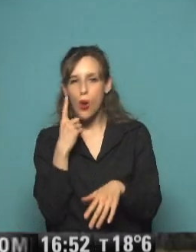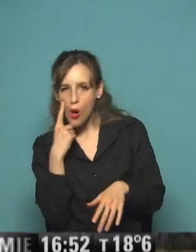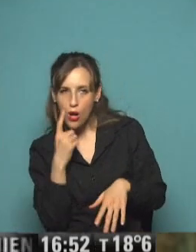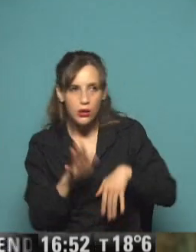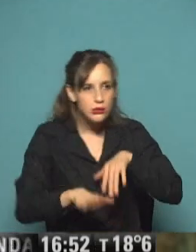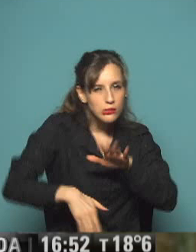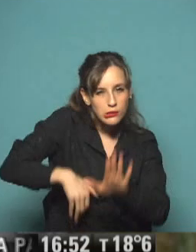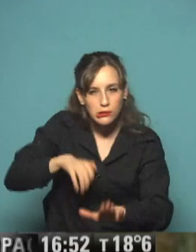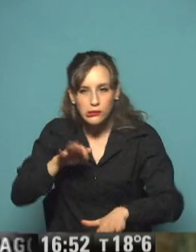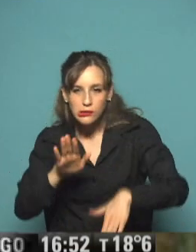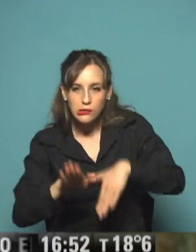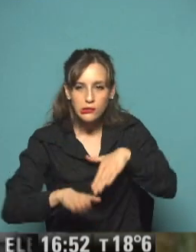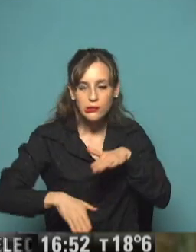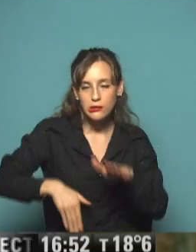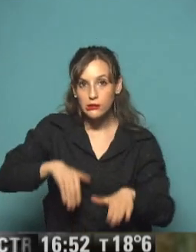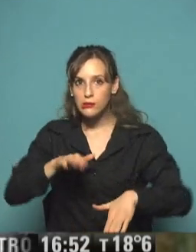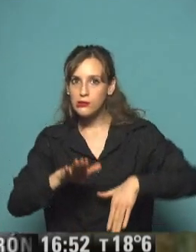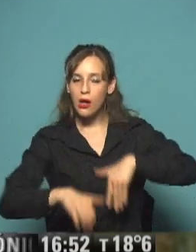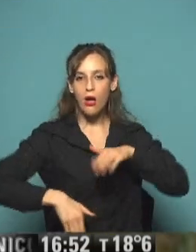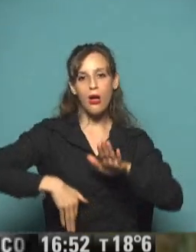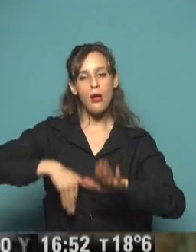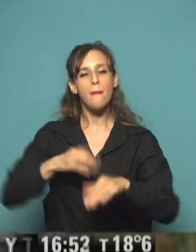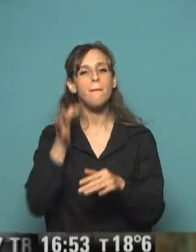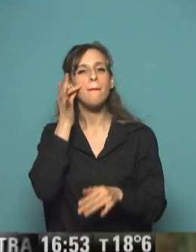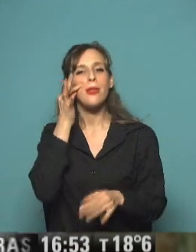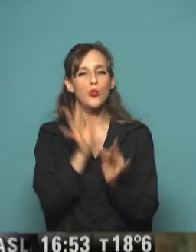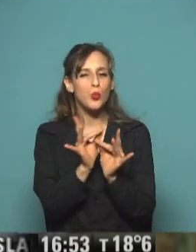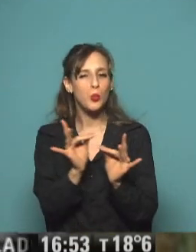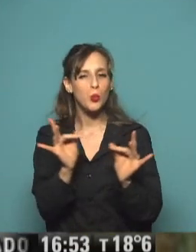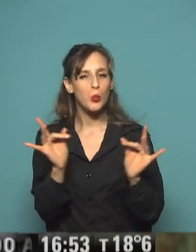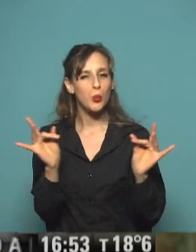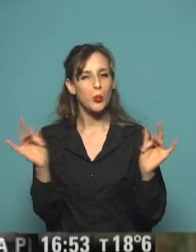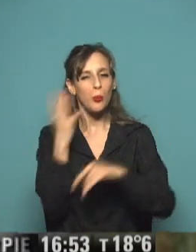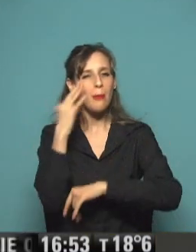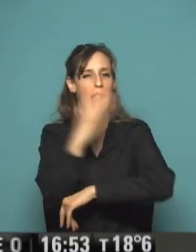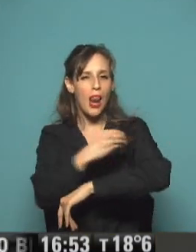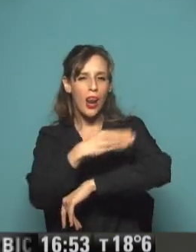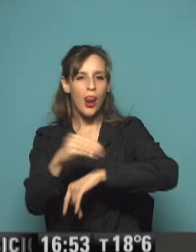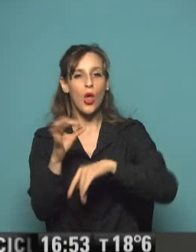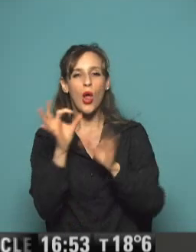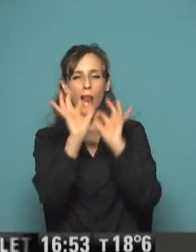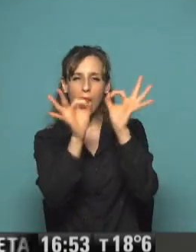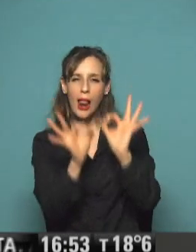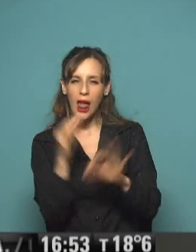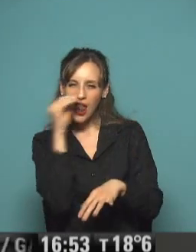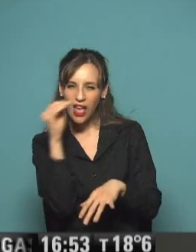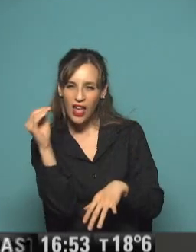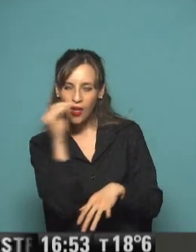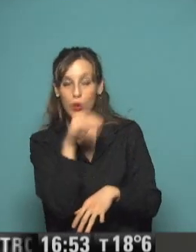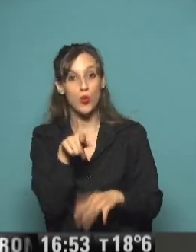un gatito siempre está. Piel muy suave, manchas negras, tan chiquito y tan